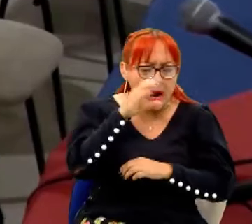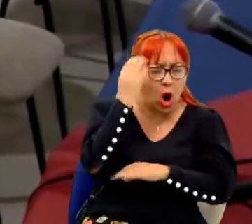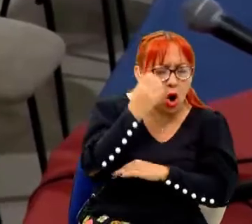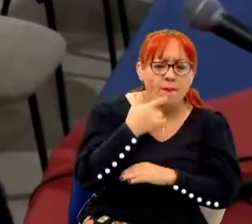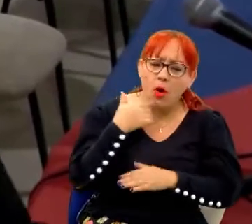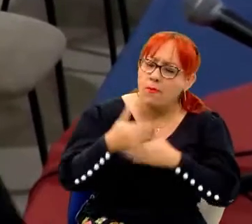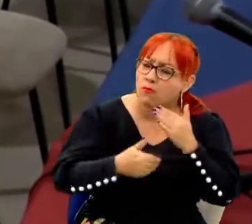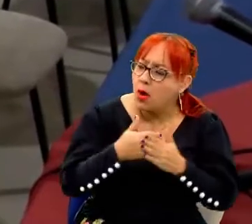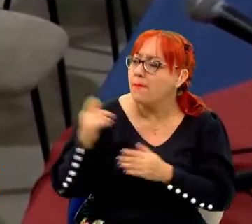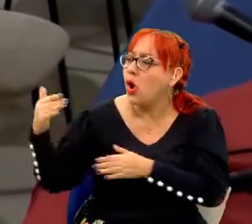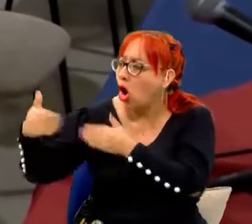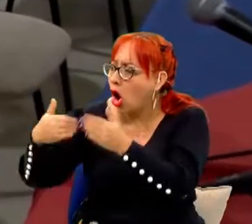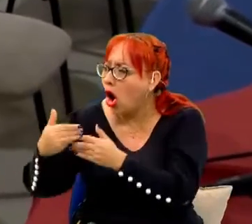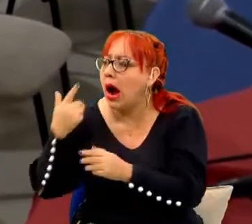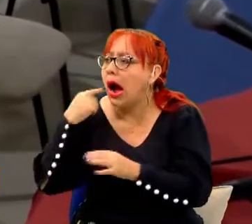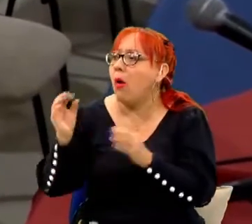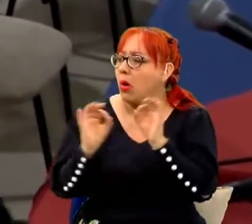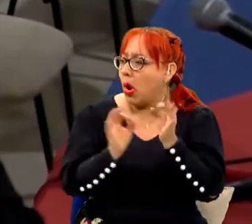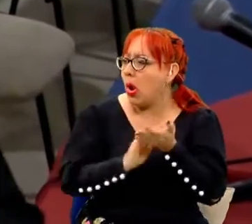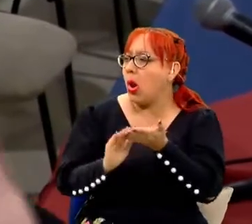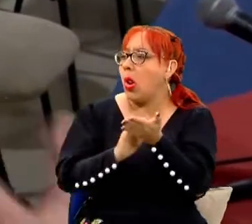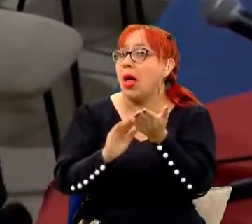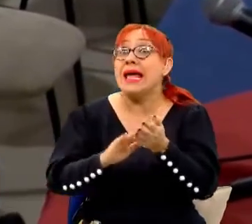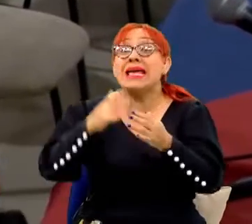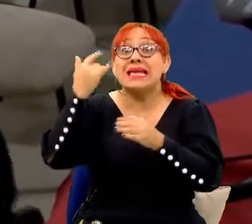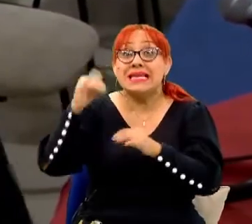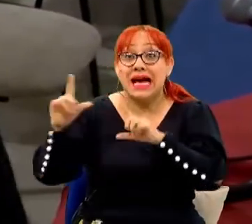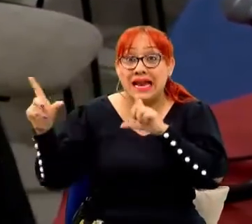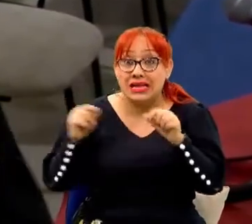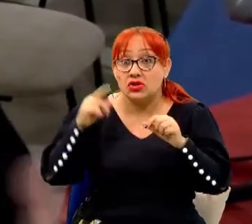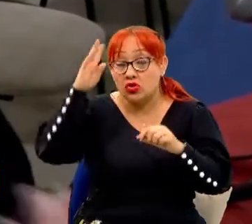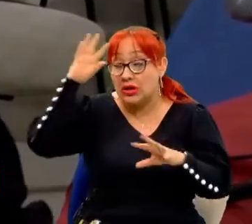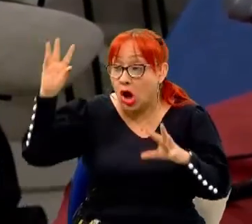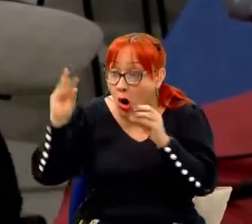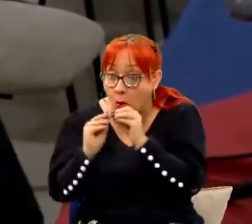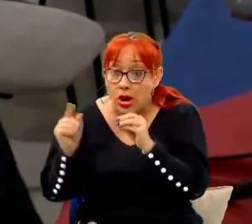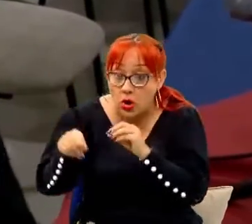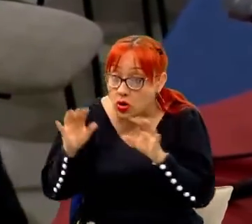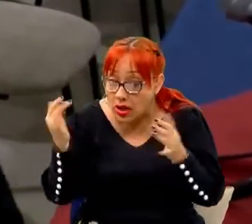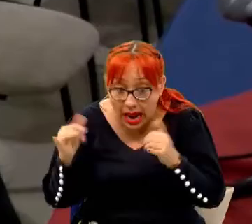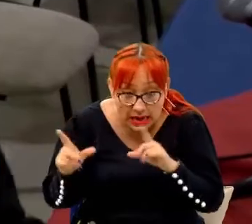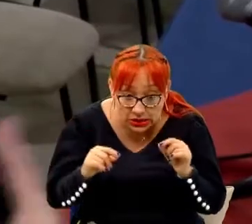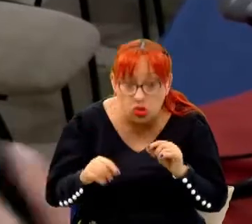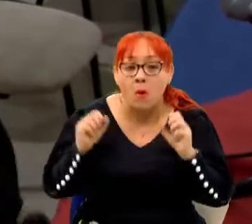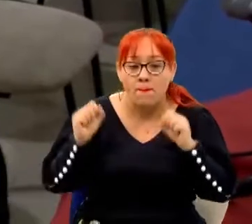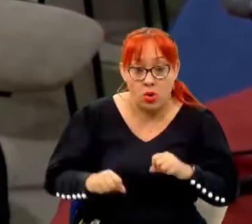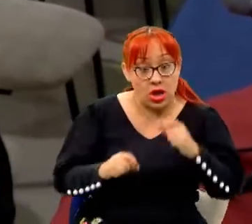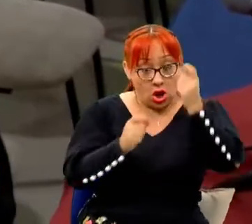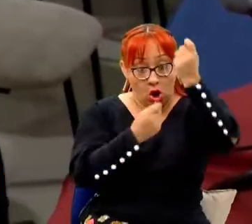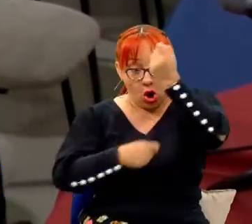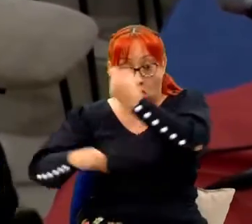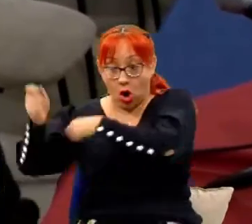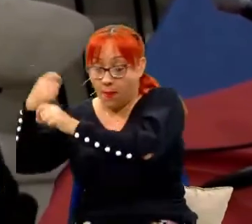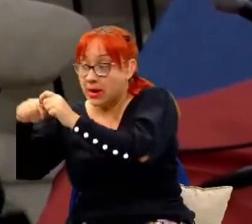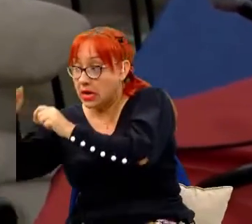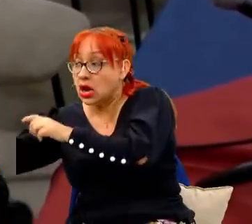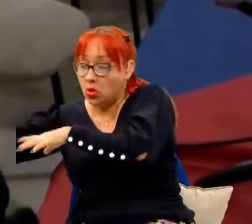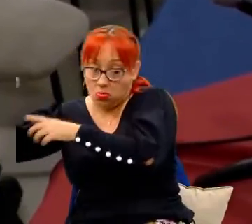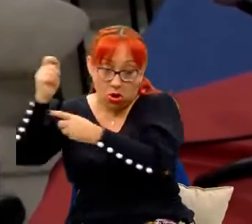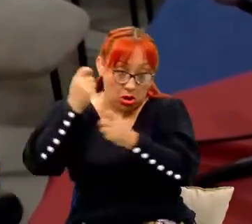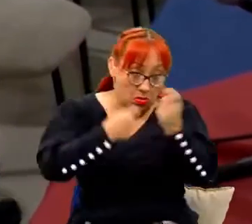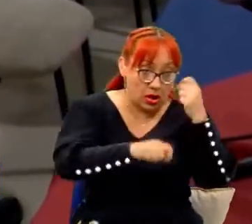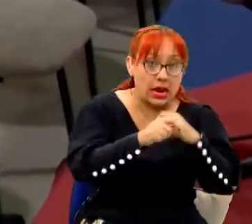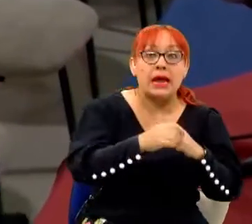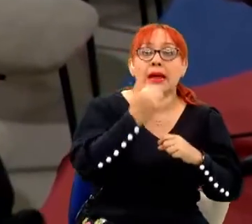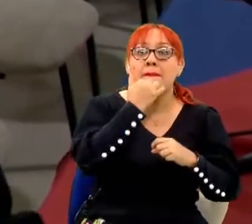por supuesto existe, pero ya cuando pueden concursar o pueden comerciar o pueden establecer relaciones todas